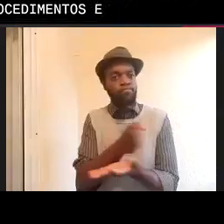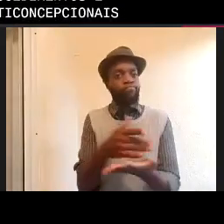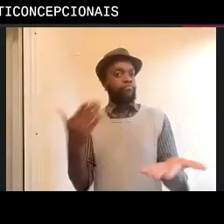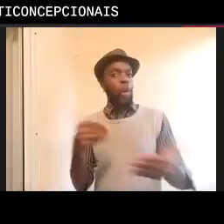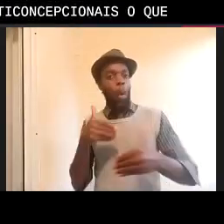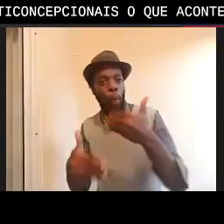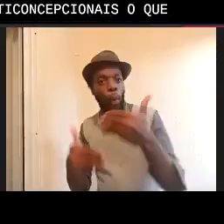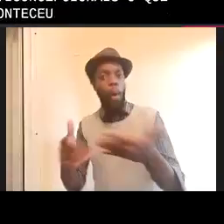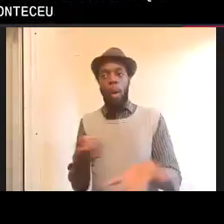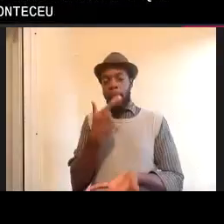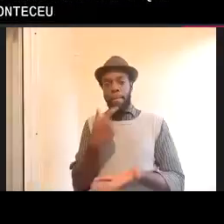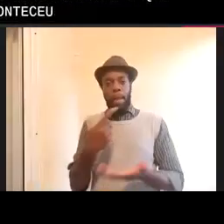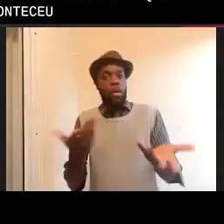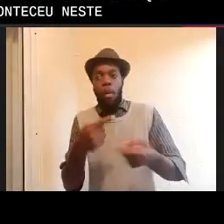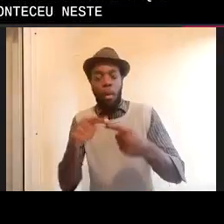este inciso?